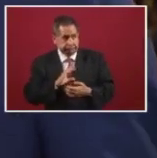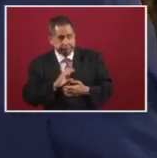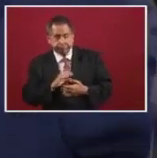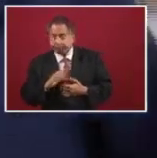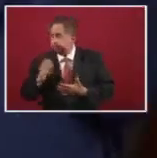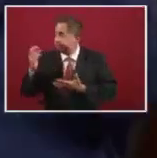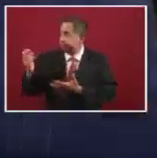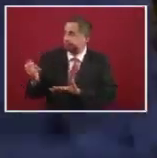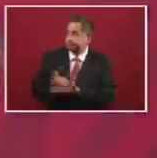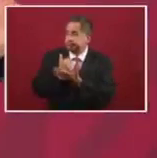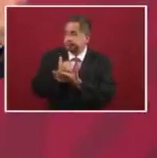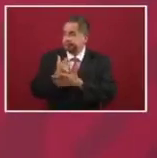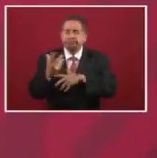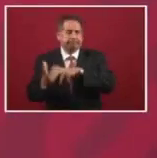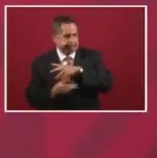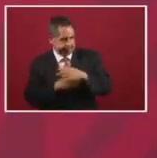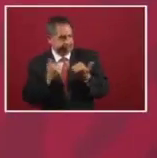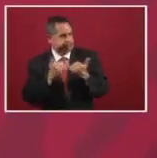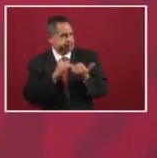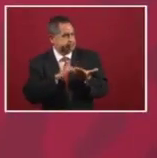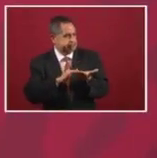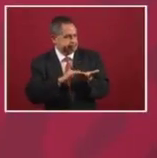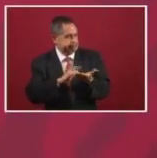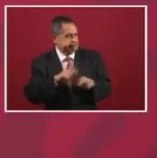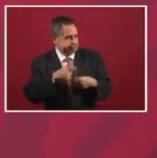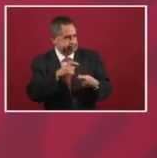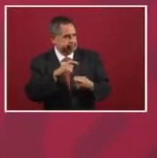Y entonces llegaba el nuevo presidente